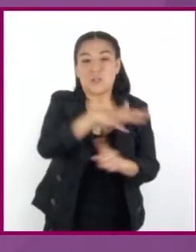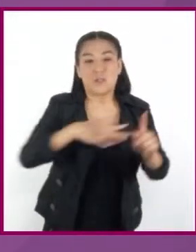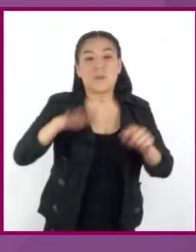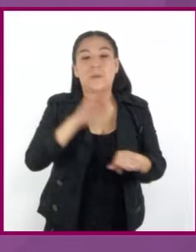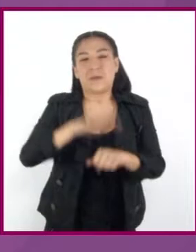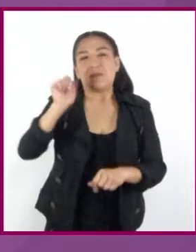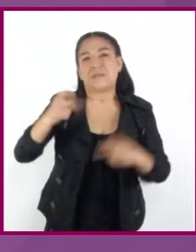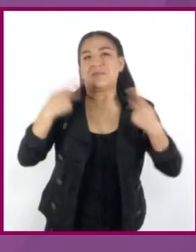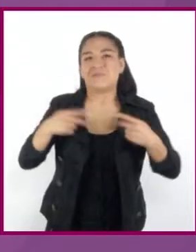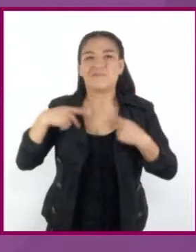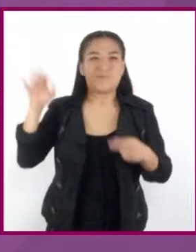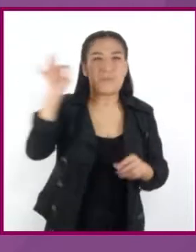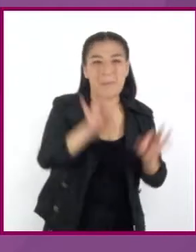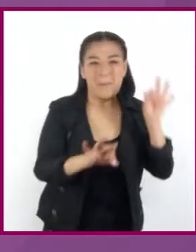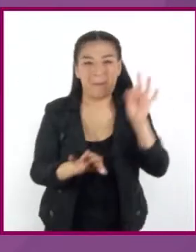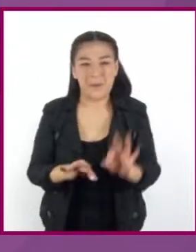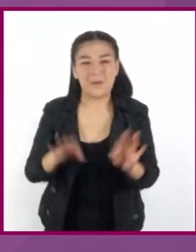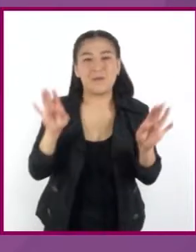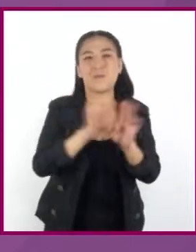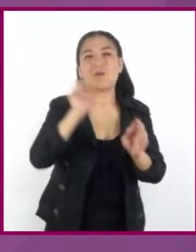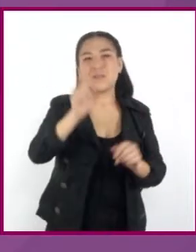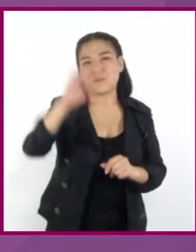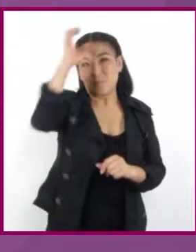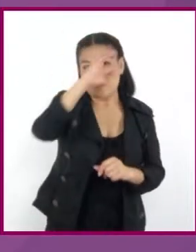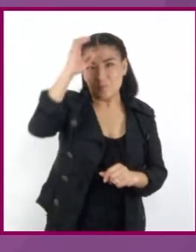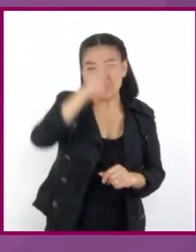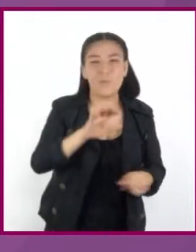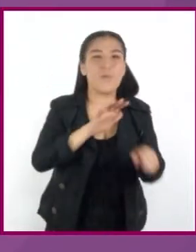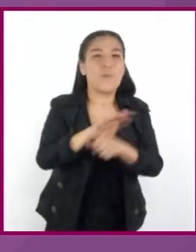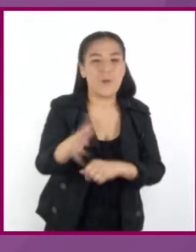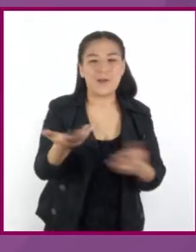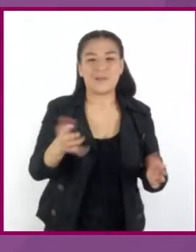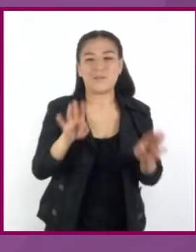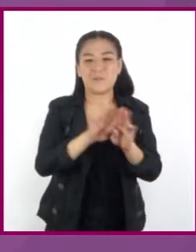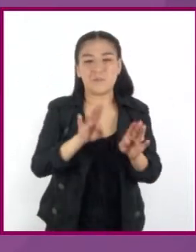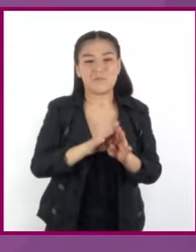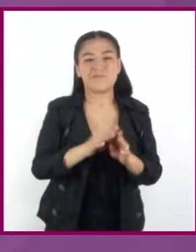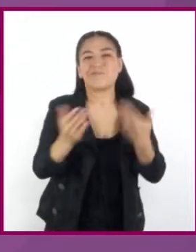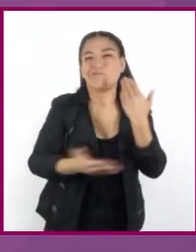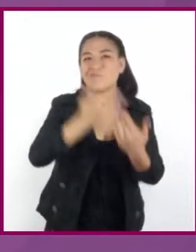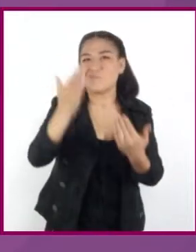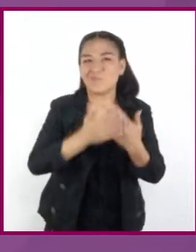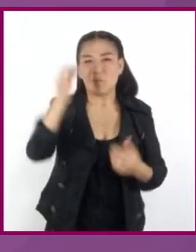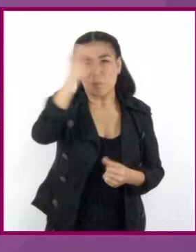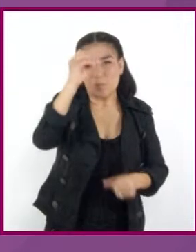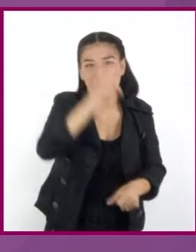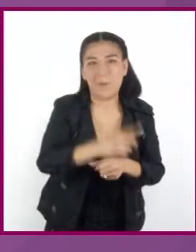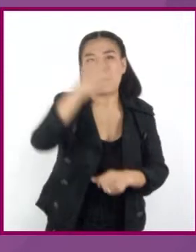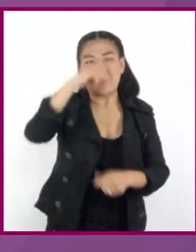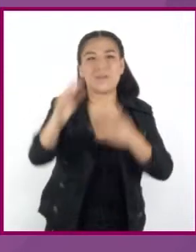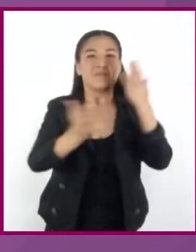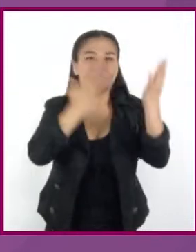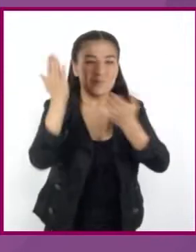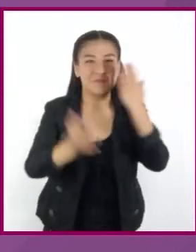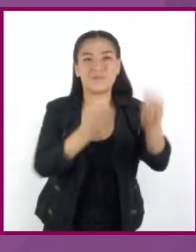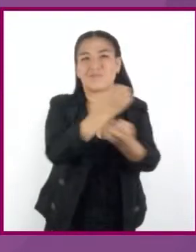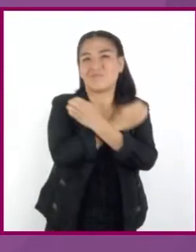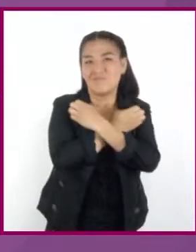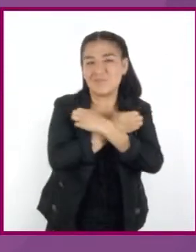sustancias psicoactivas. Transculturación, escasas oportunidades de educación, recreación y